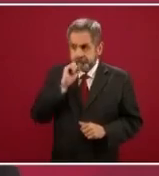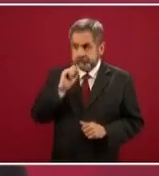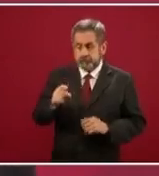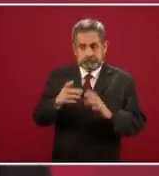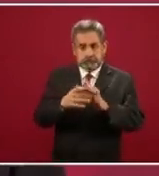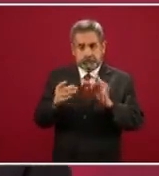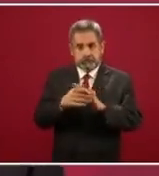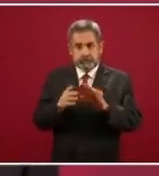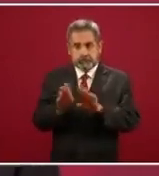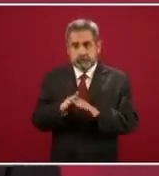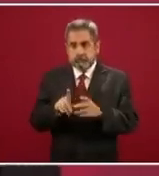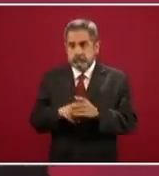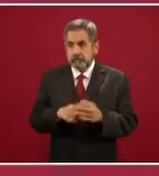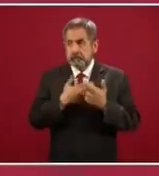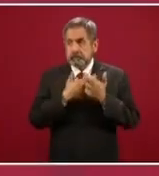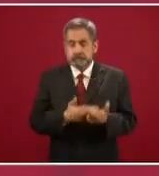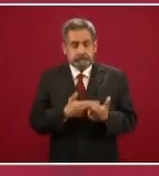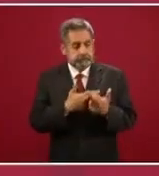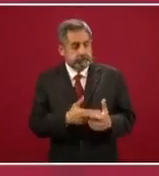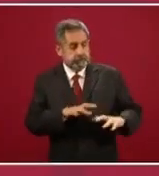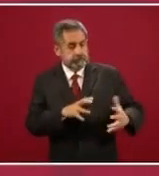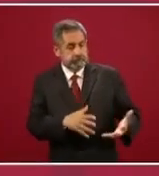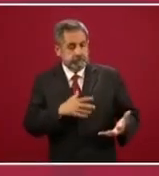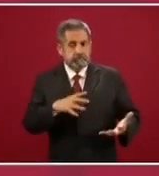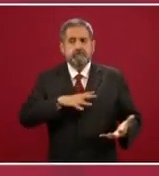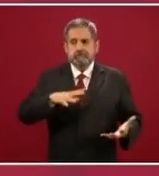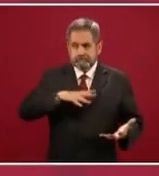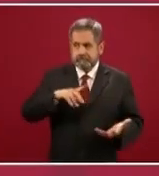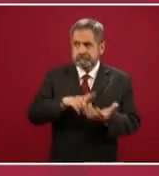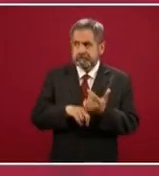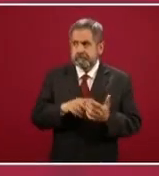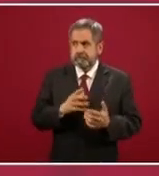Creció el monto de las reservas